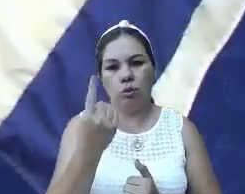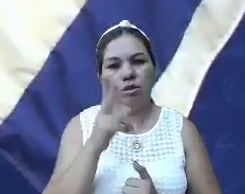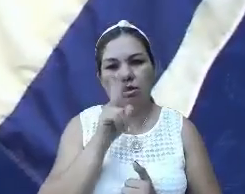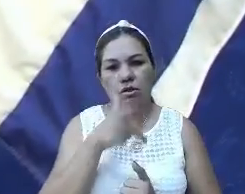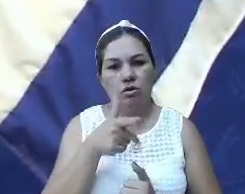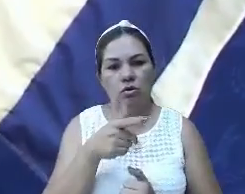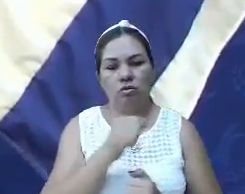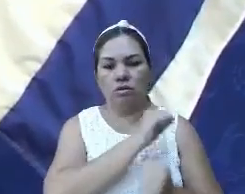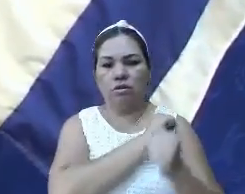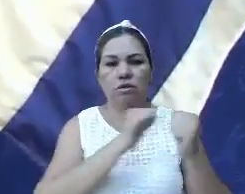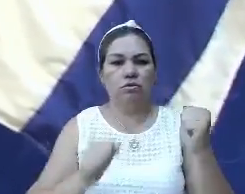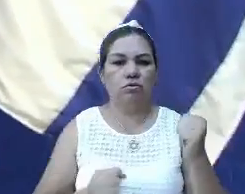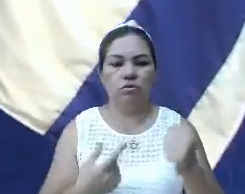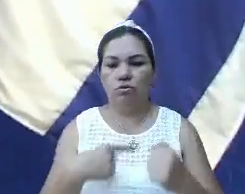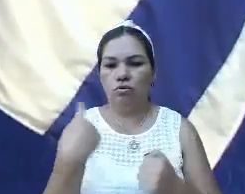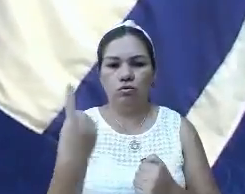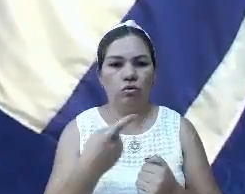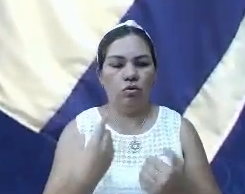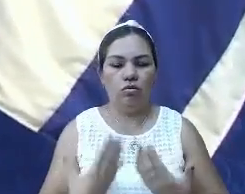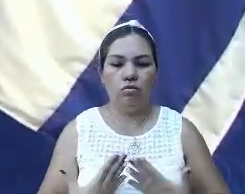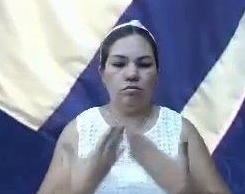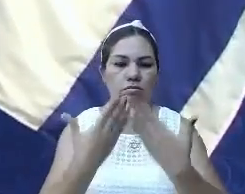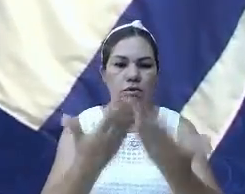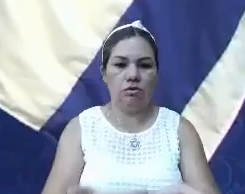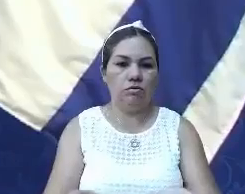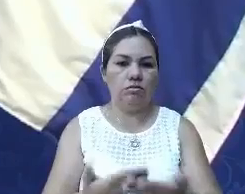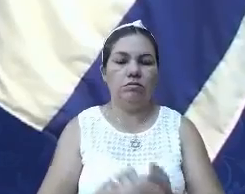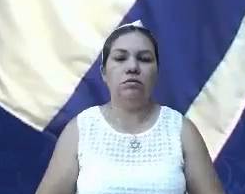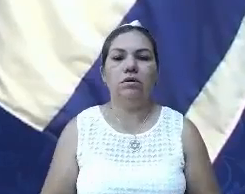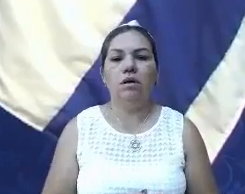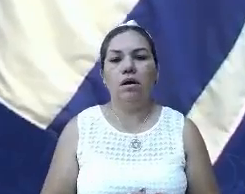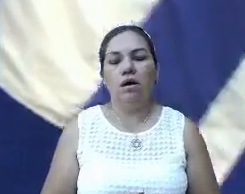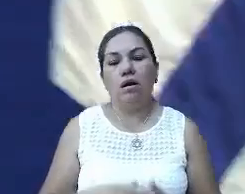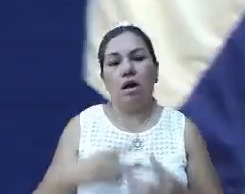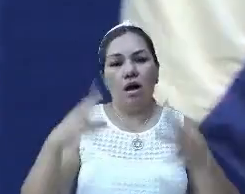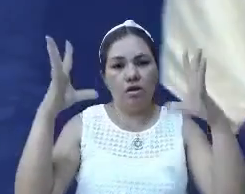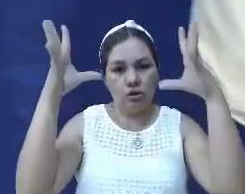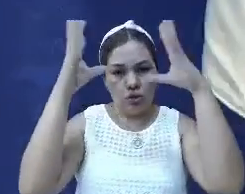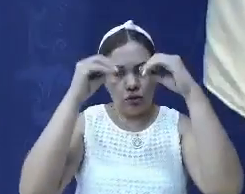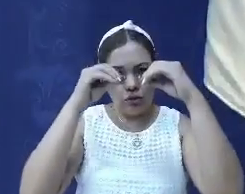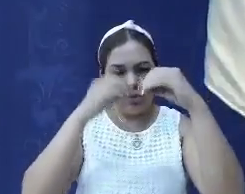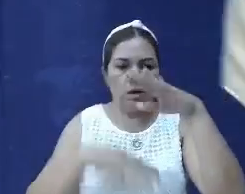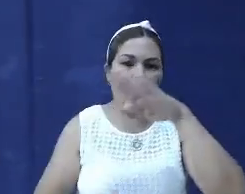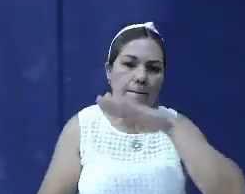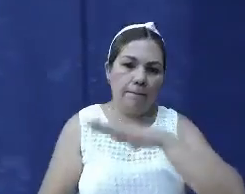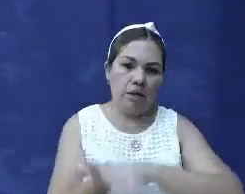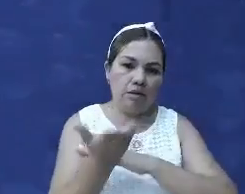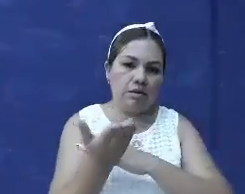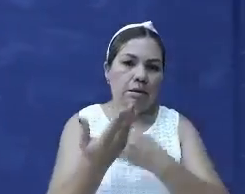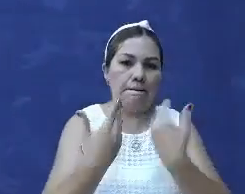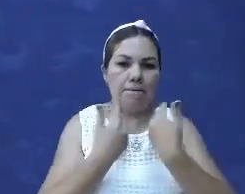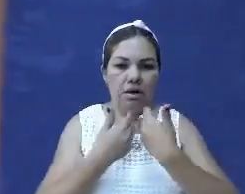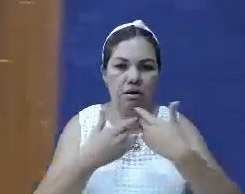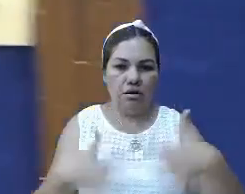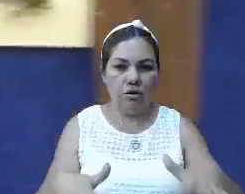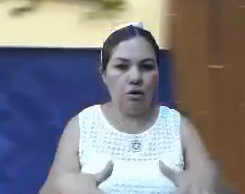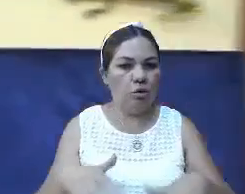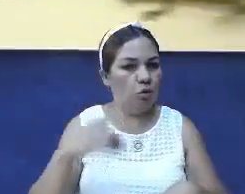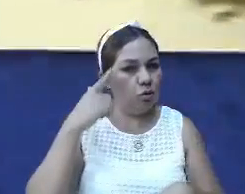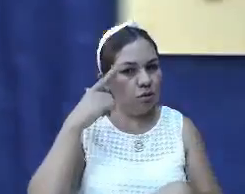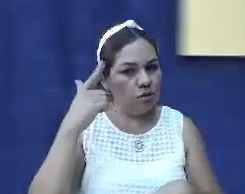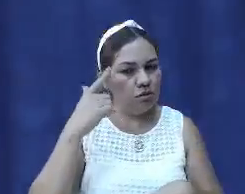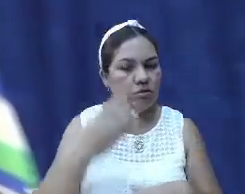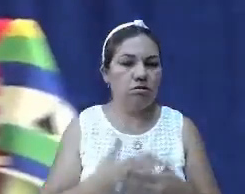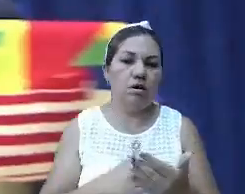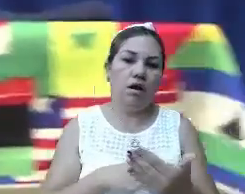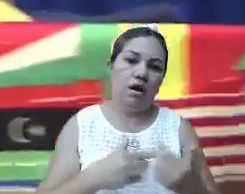todo, su padre le dio todo, y de la noche a la mañana perdió el juicio, se apartó de la